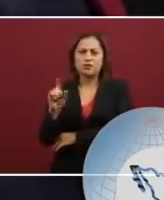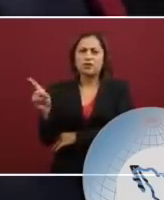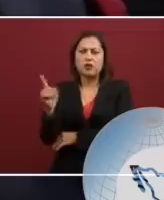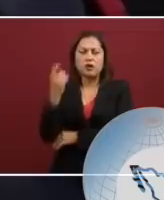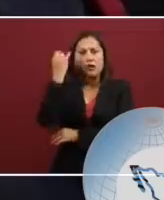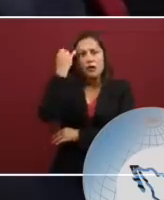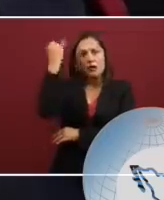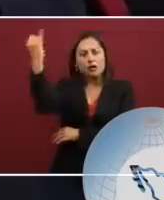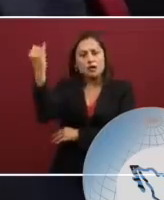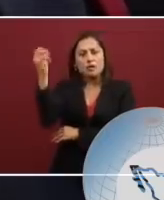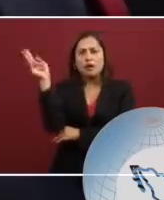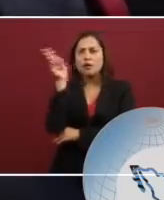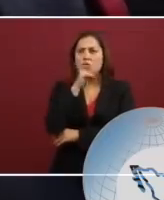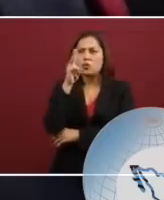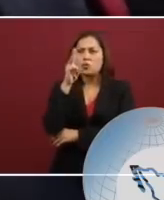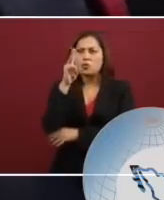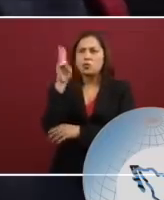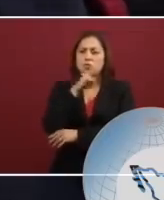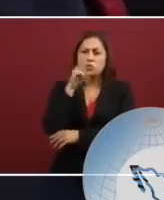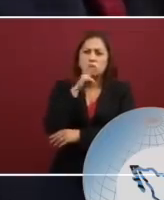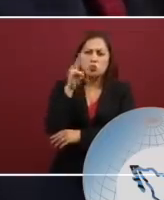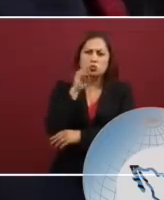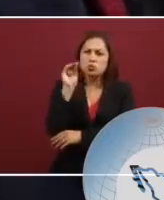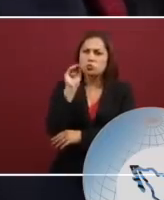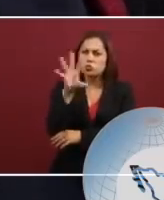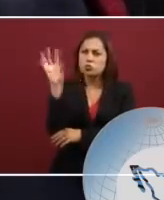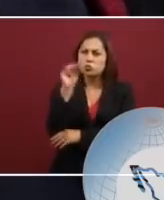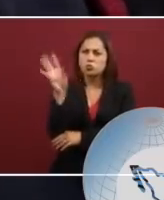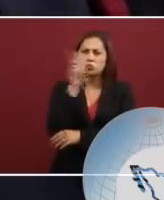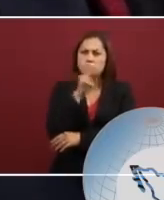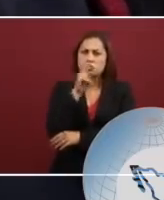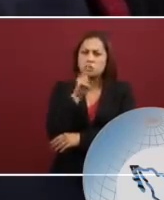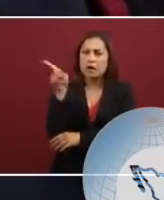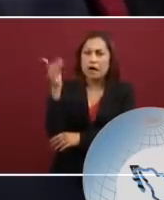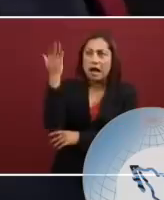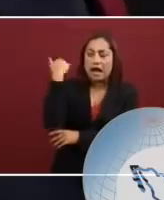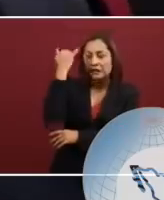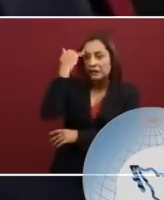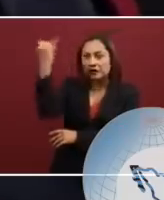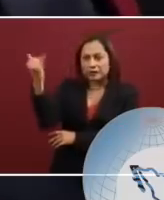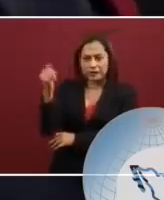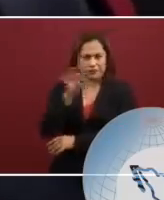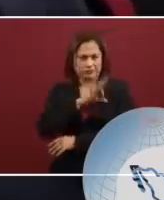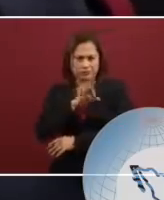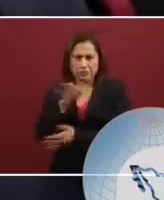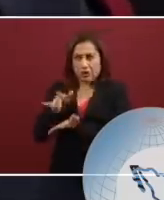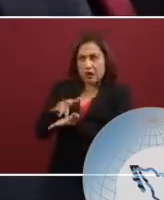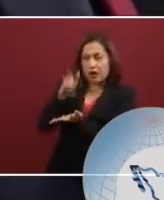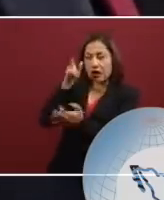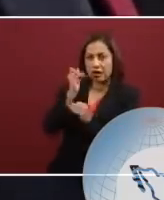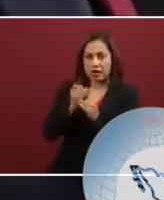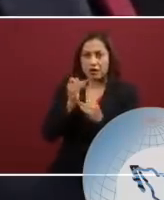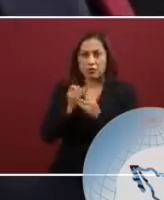son utilizados en otras naciones? ¿No es momento de repensar y retomar esa propuesta? Es la primera bola. La segunda bola,